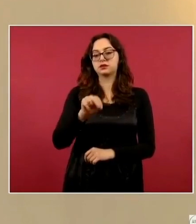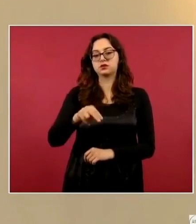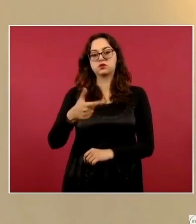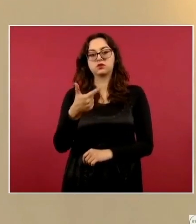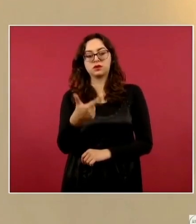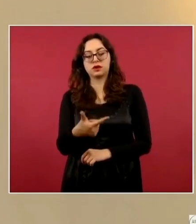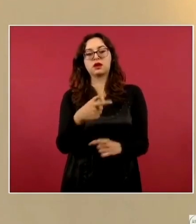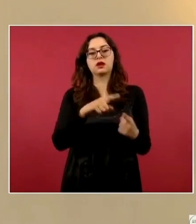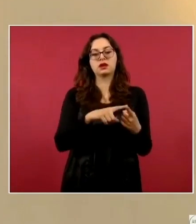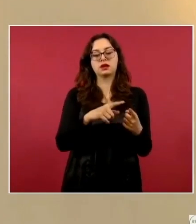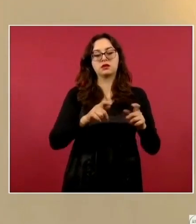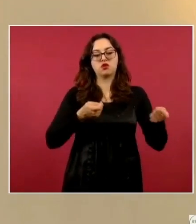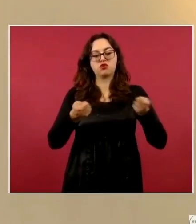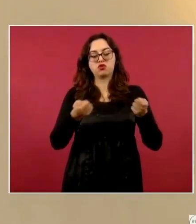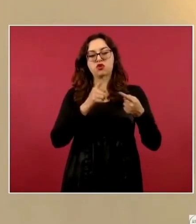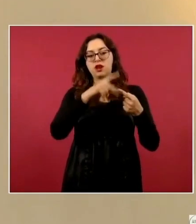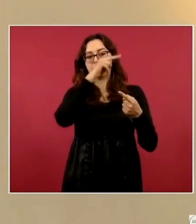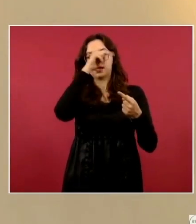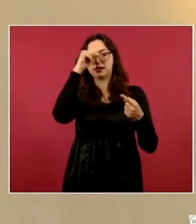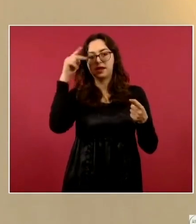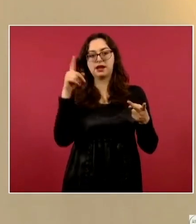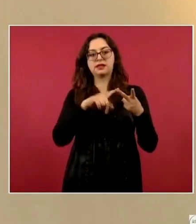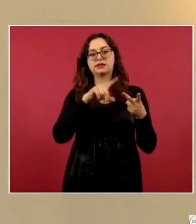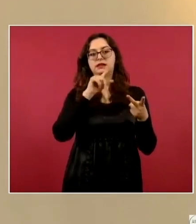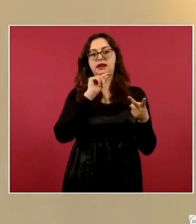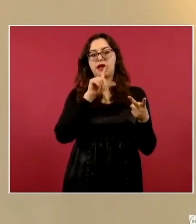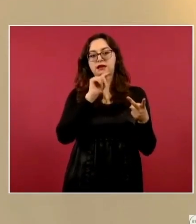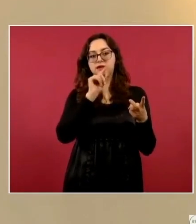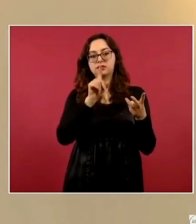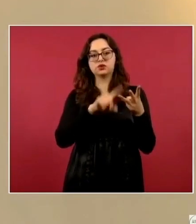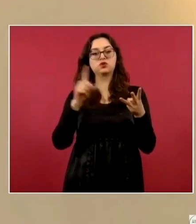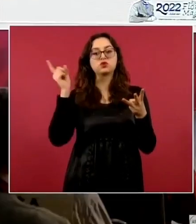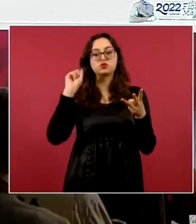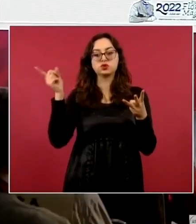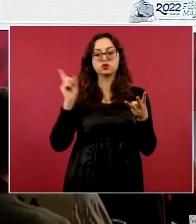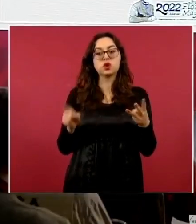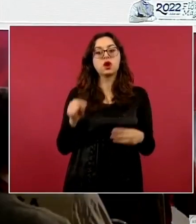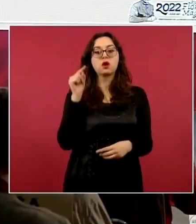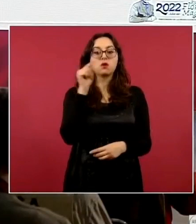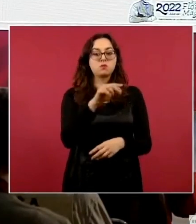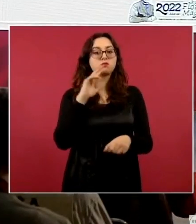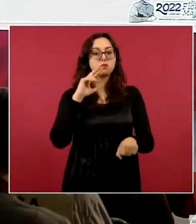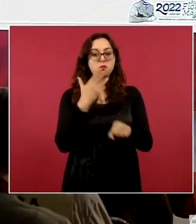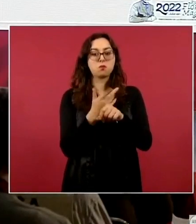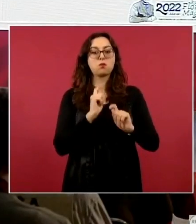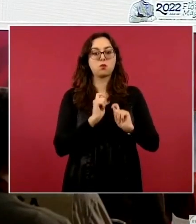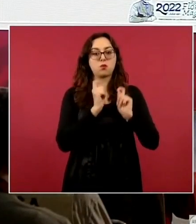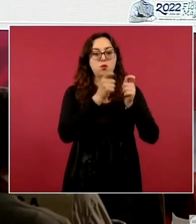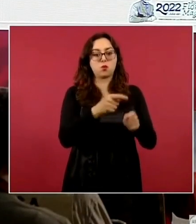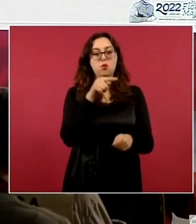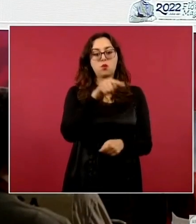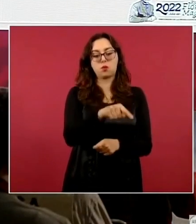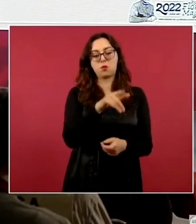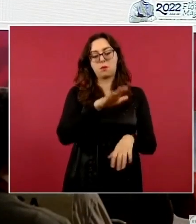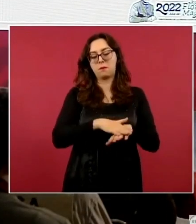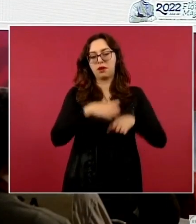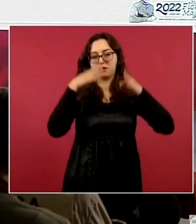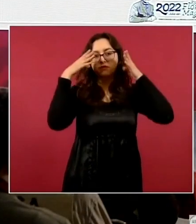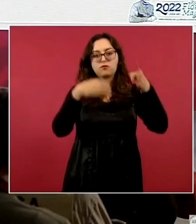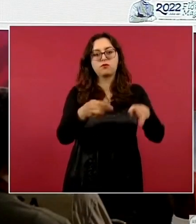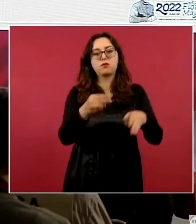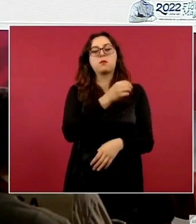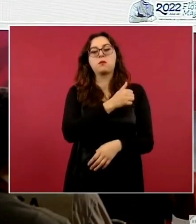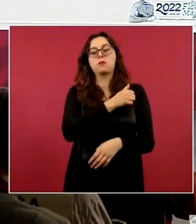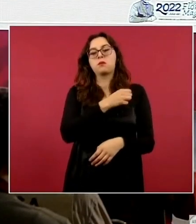Nayarit Jalisco y Zacatecas y era el encargado de las actividades ilícitas en el municipio de Tepic